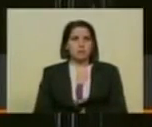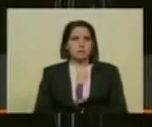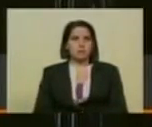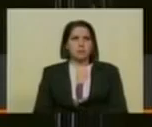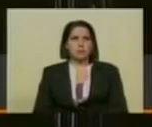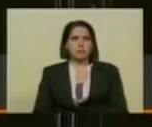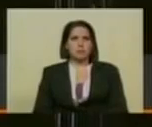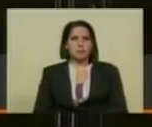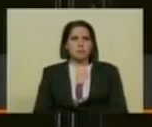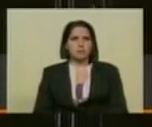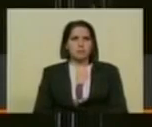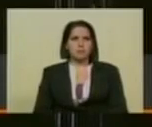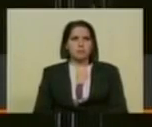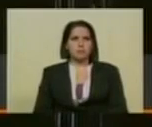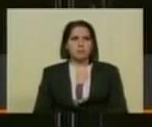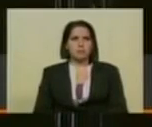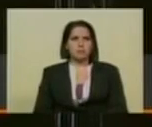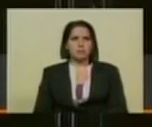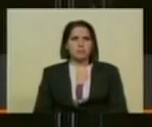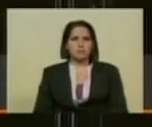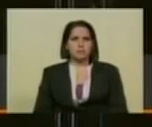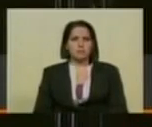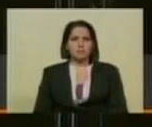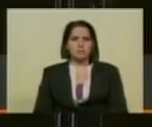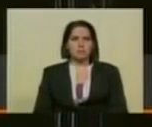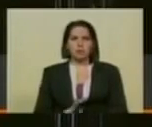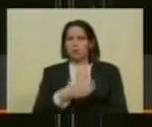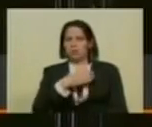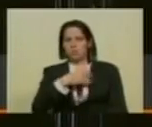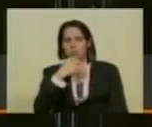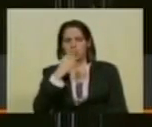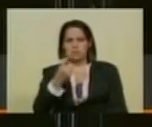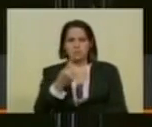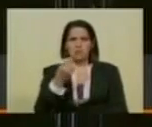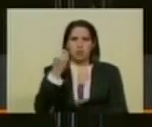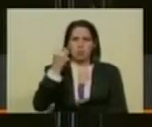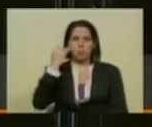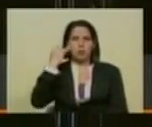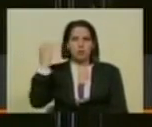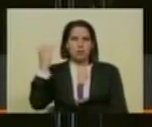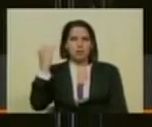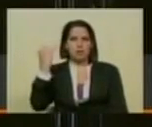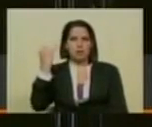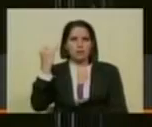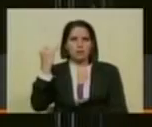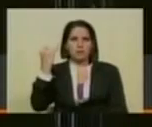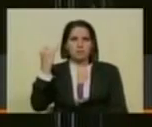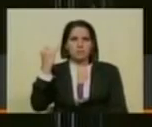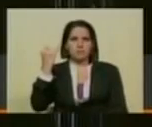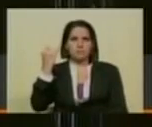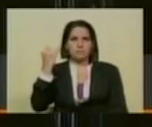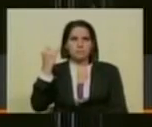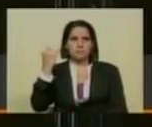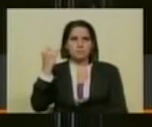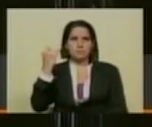De él no puedo hacer referencia a esta idea que voy a expresar, pero de Pérez Jiménez